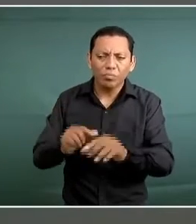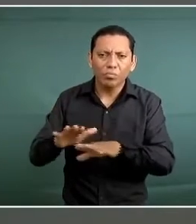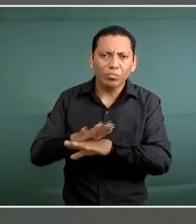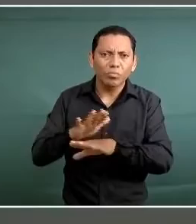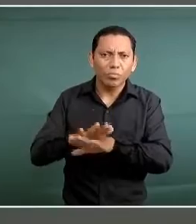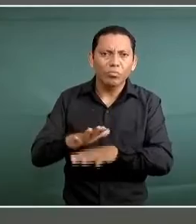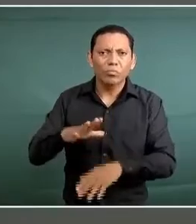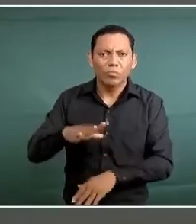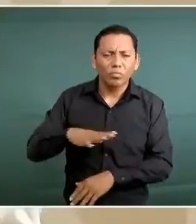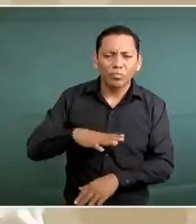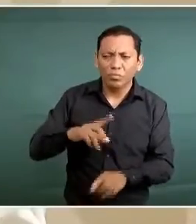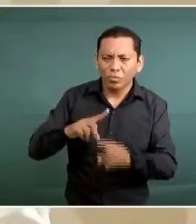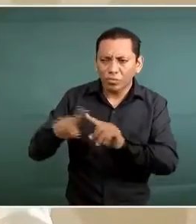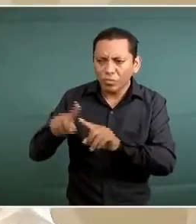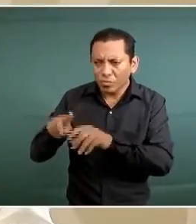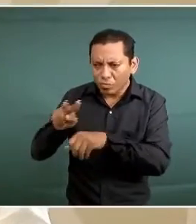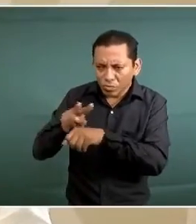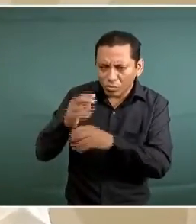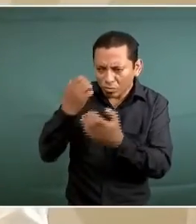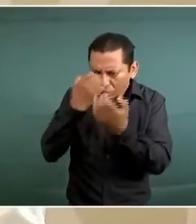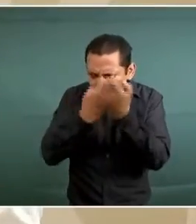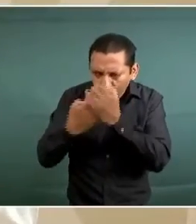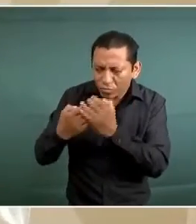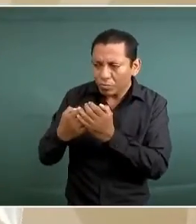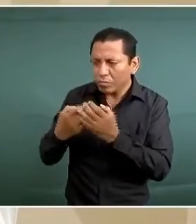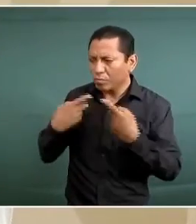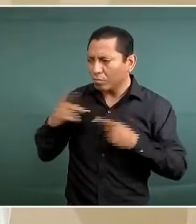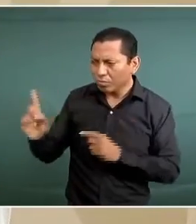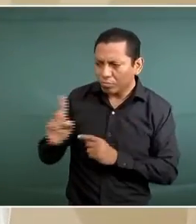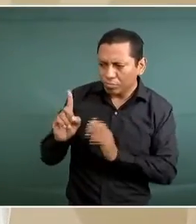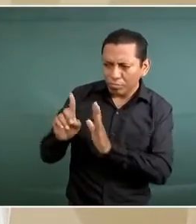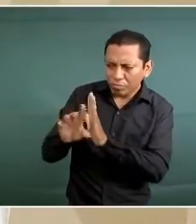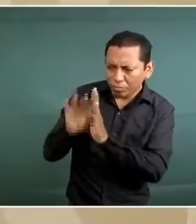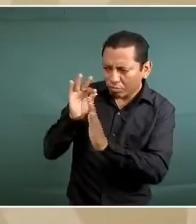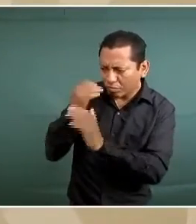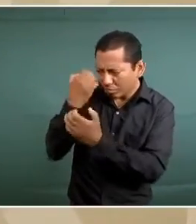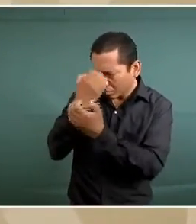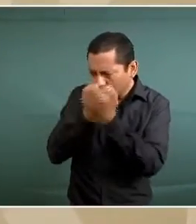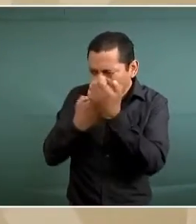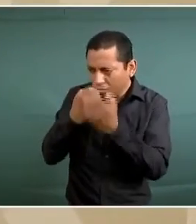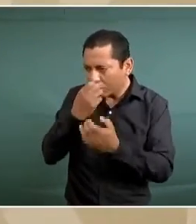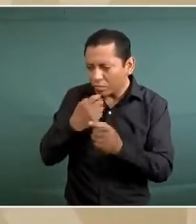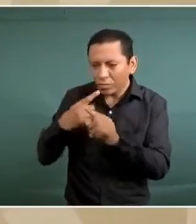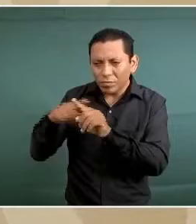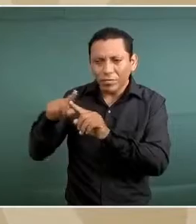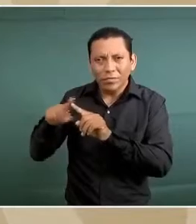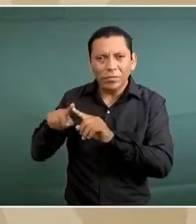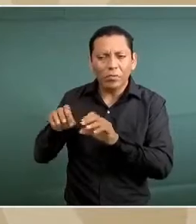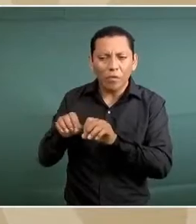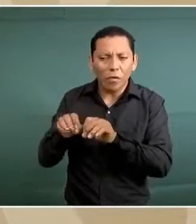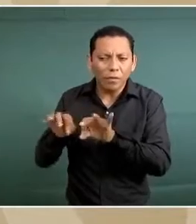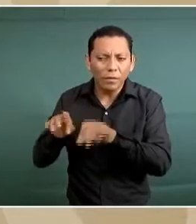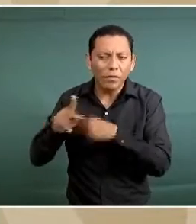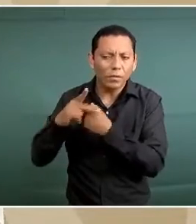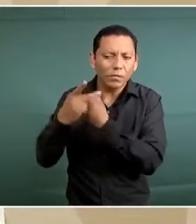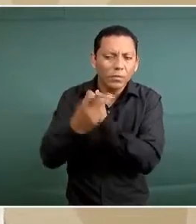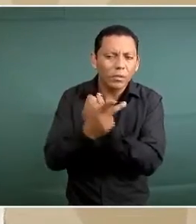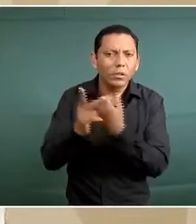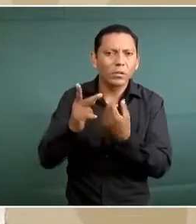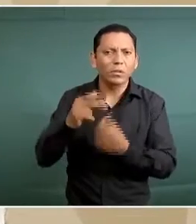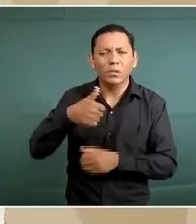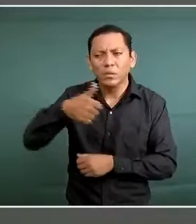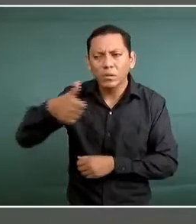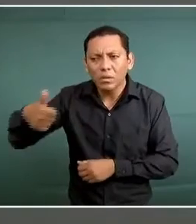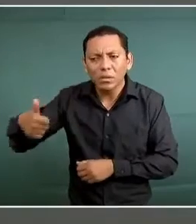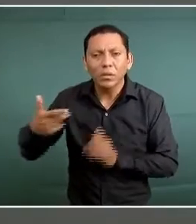llevan a cabo estas pruebas en sus oficinas matrices en sus países de origen